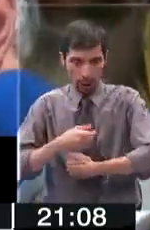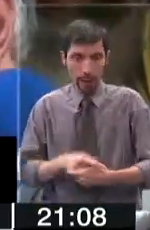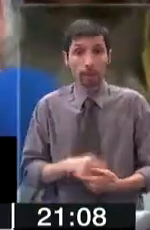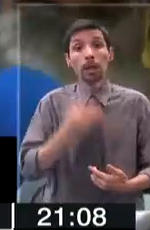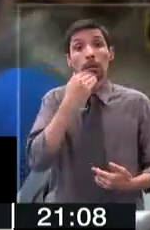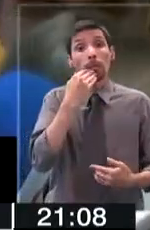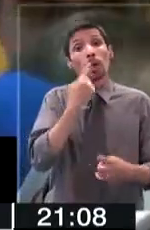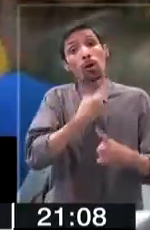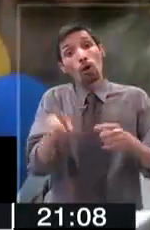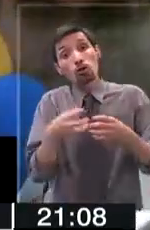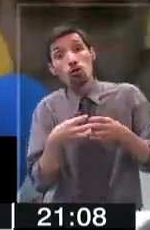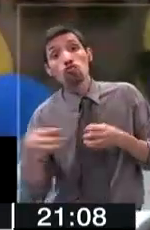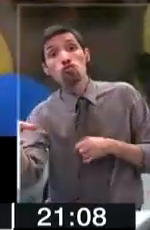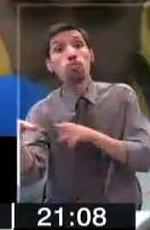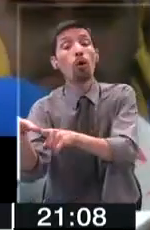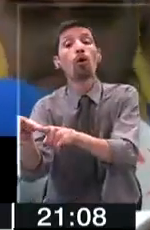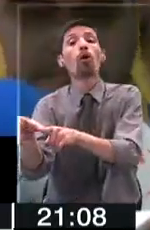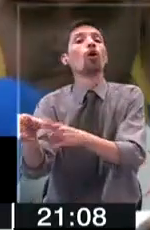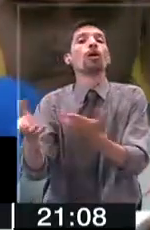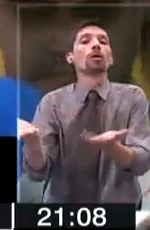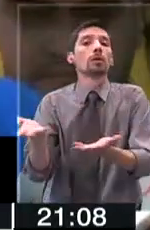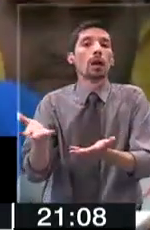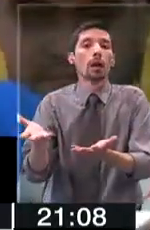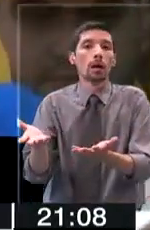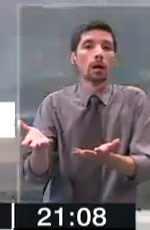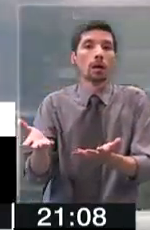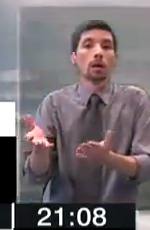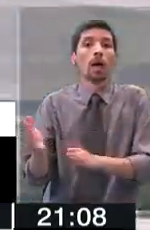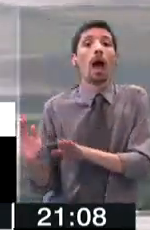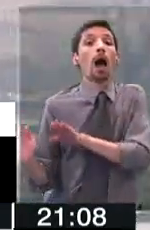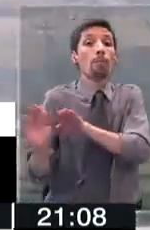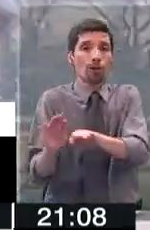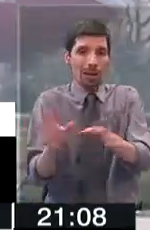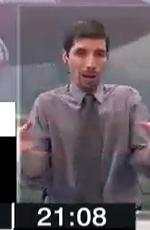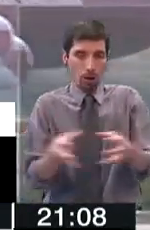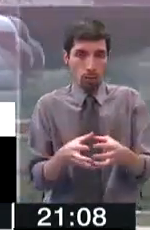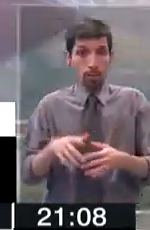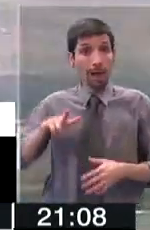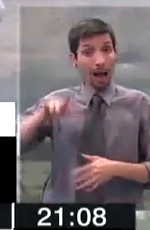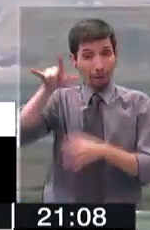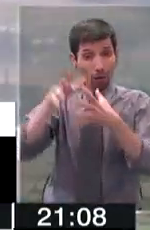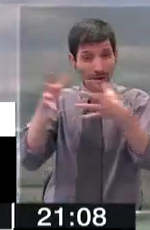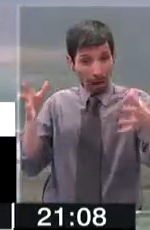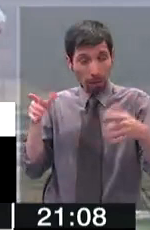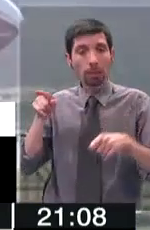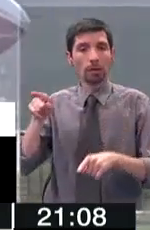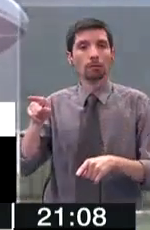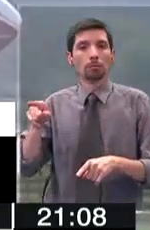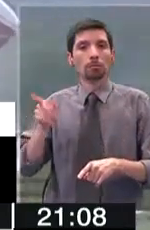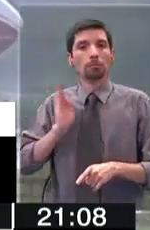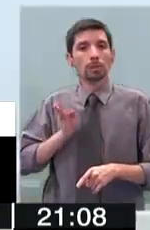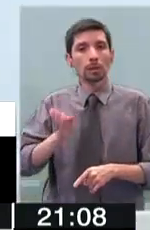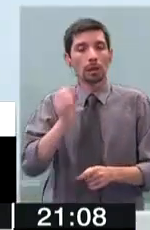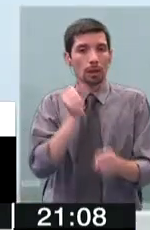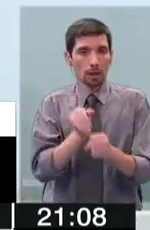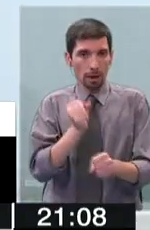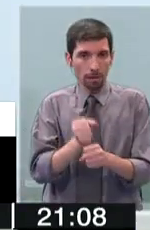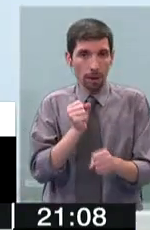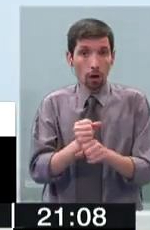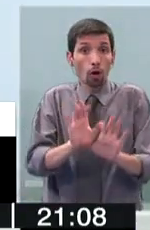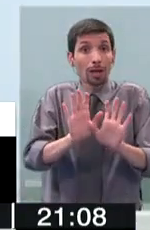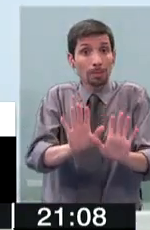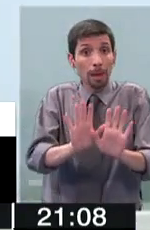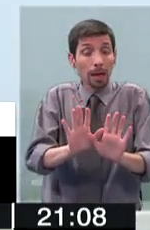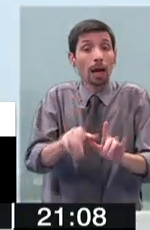estamos destinando para sostener a nuestros equipos. El supertanker, en tanto, continúa sus operaciones a la espera de que llegue